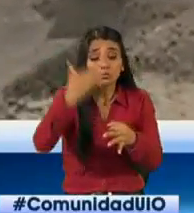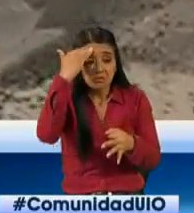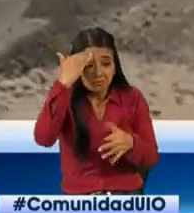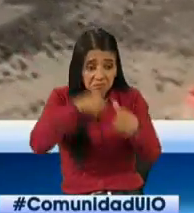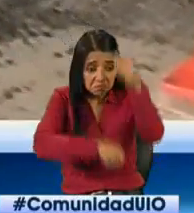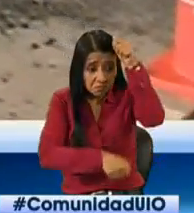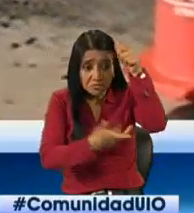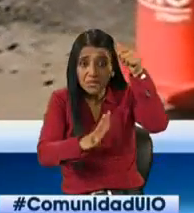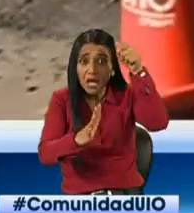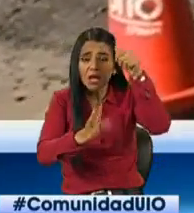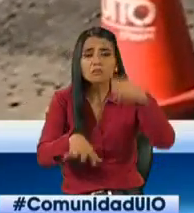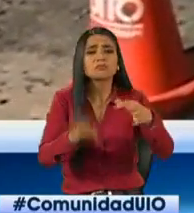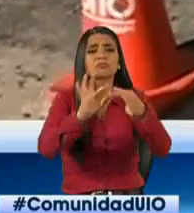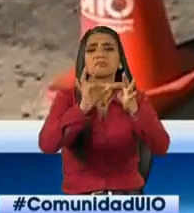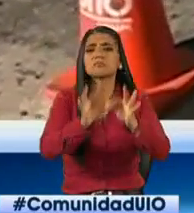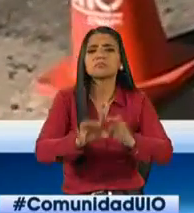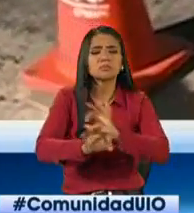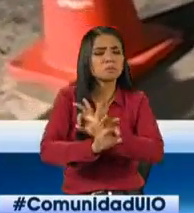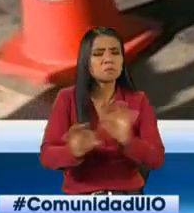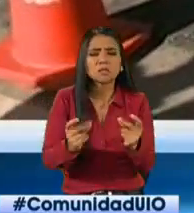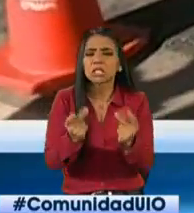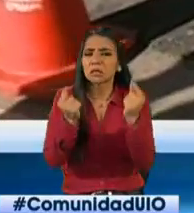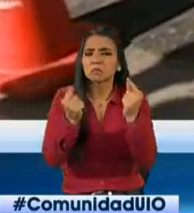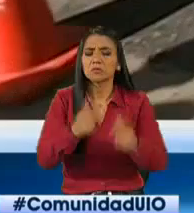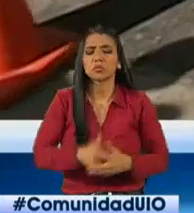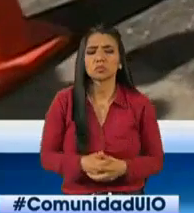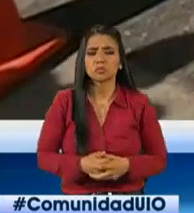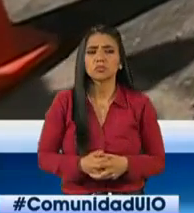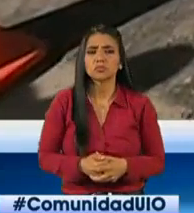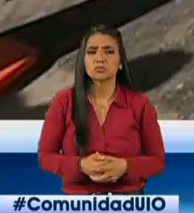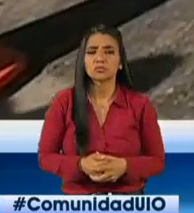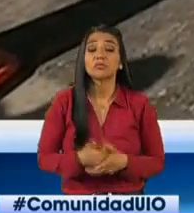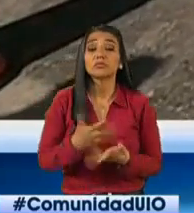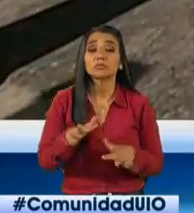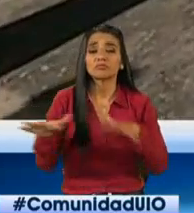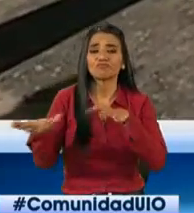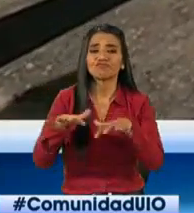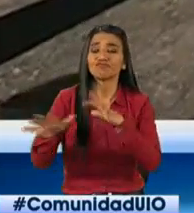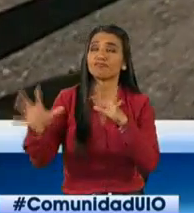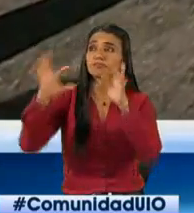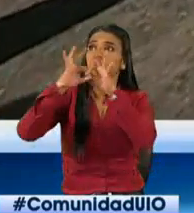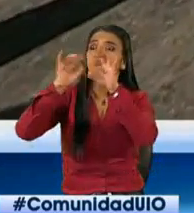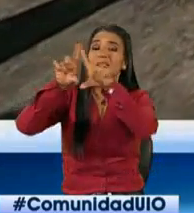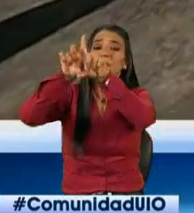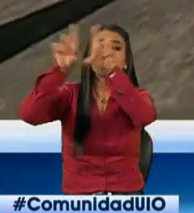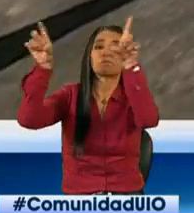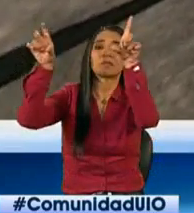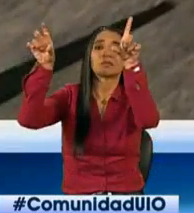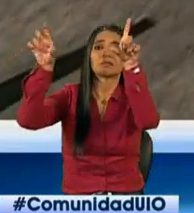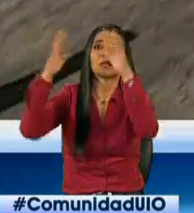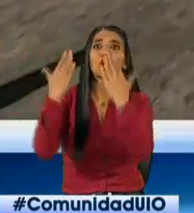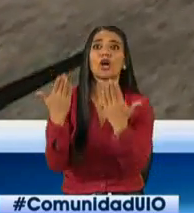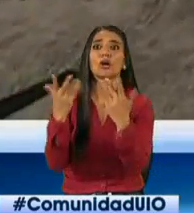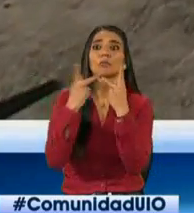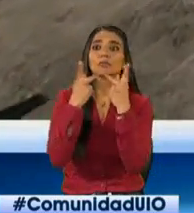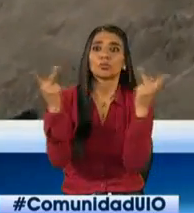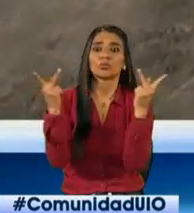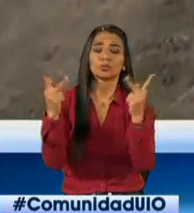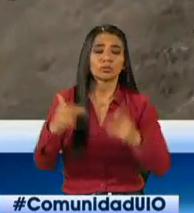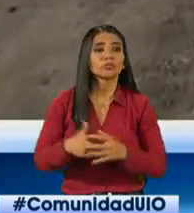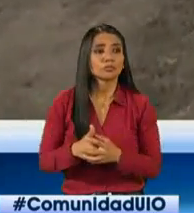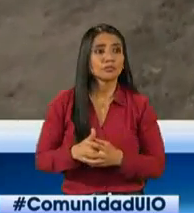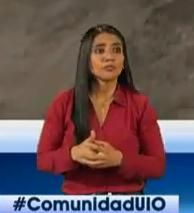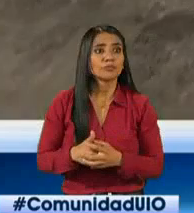de ella, nosotros actuamos y reparamos. Y hemos actuado en forma coordinada con la empresa de obras públicas para que